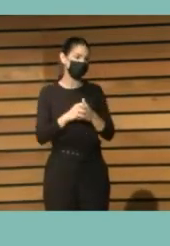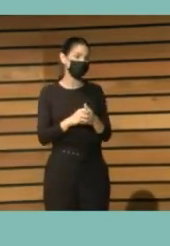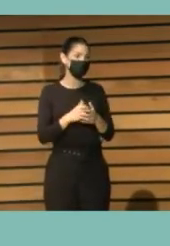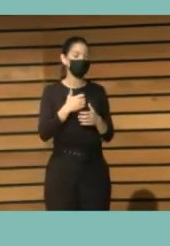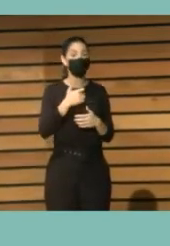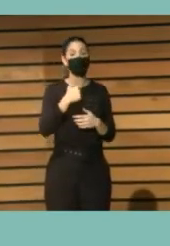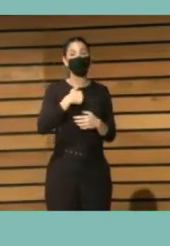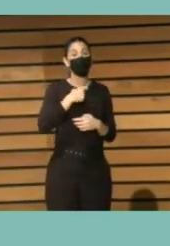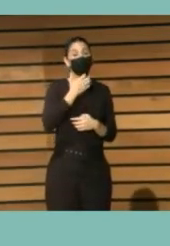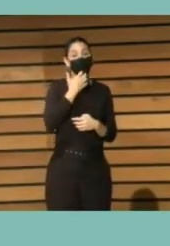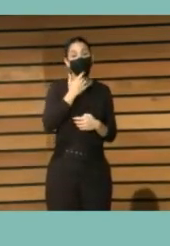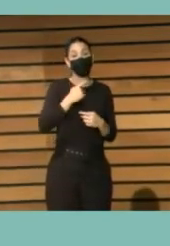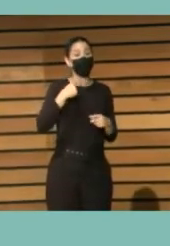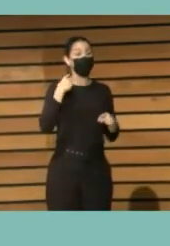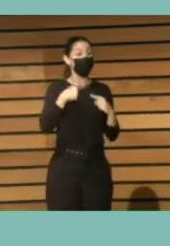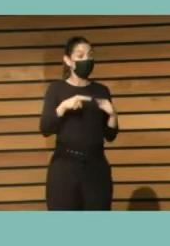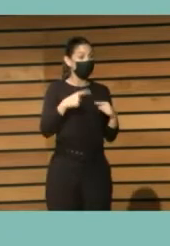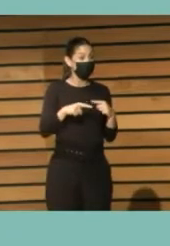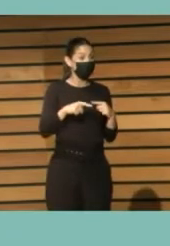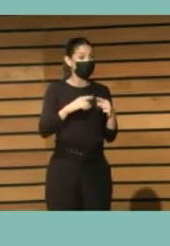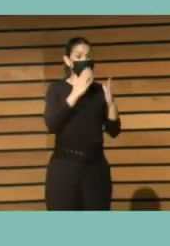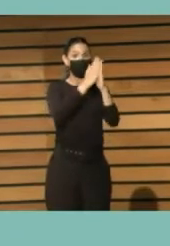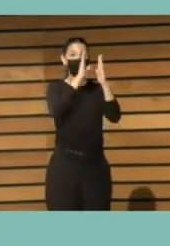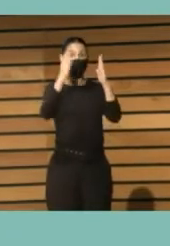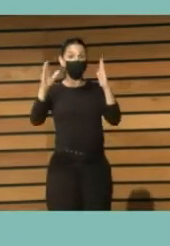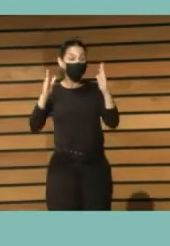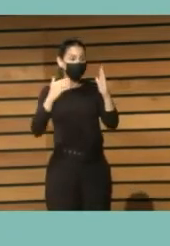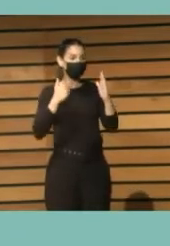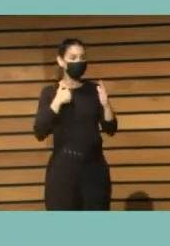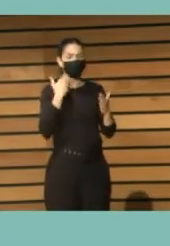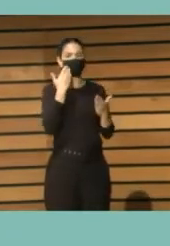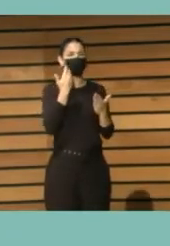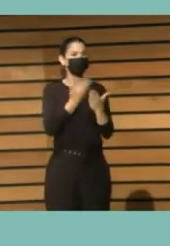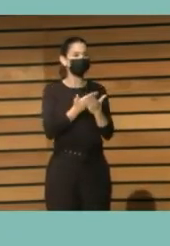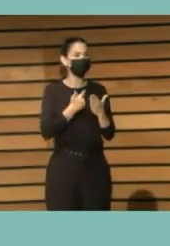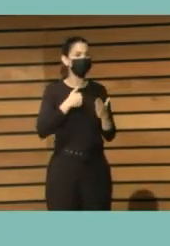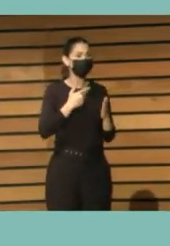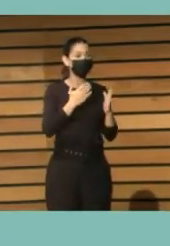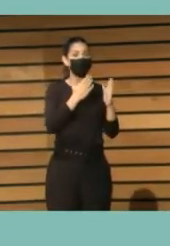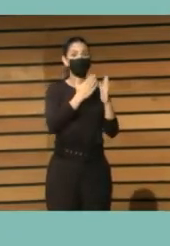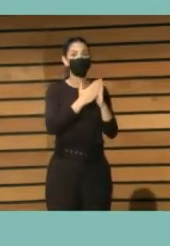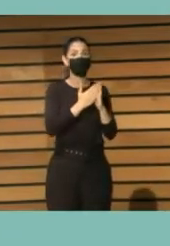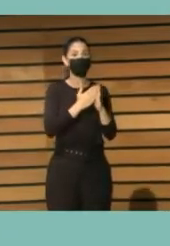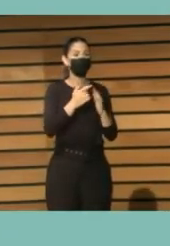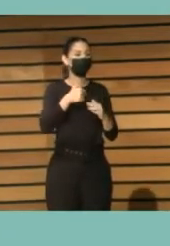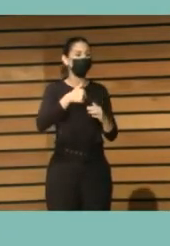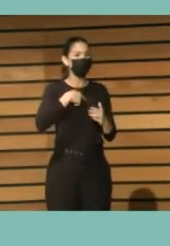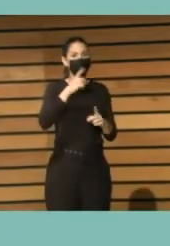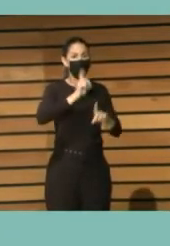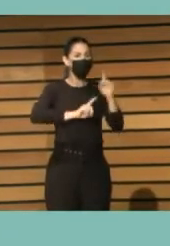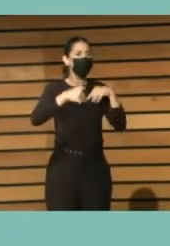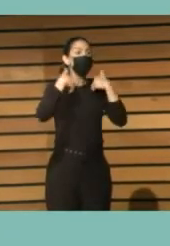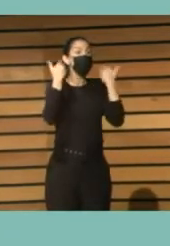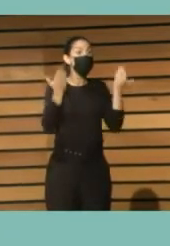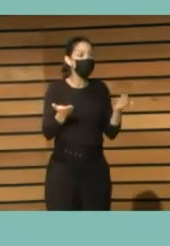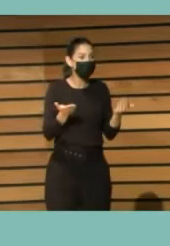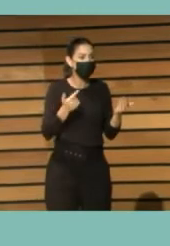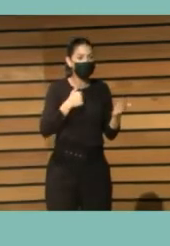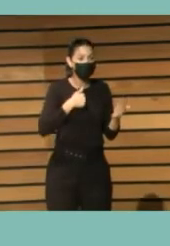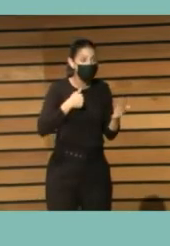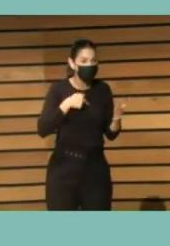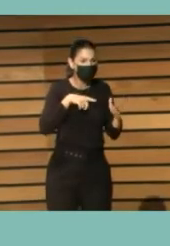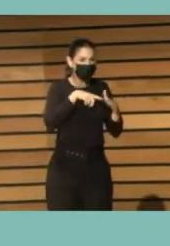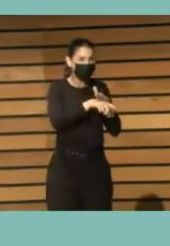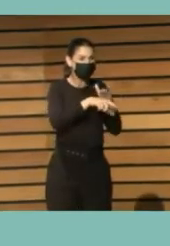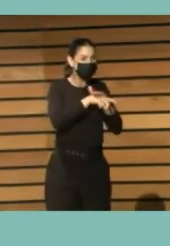de biblioteca, veo que mi gran problema, mi lacuna grande, es no saber, no sé nada de gestión